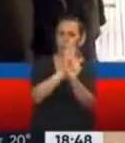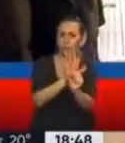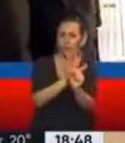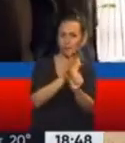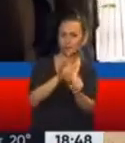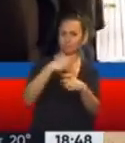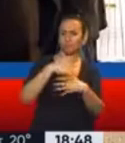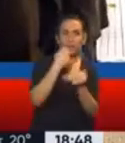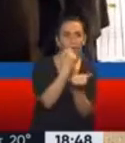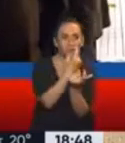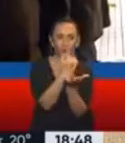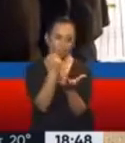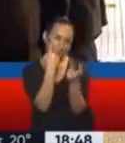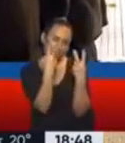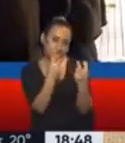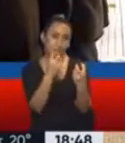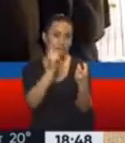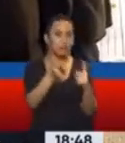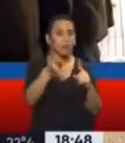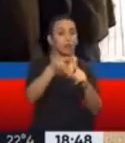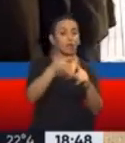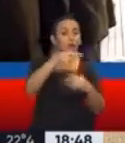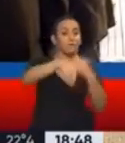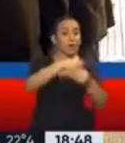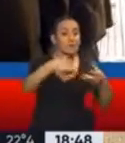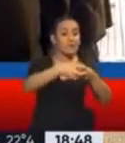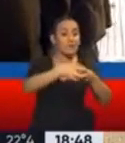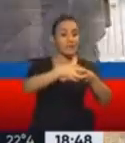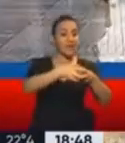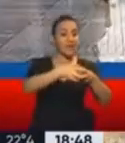de todos los casos y de los contactos convivientes sintomáticos.